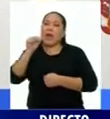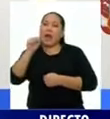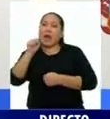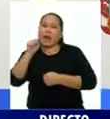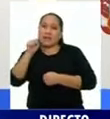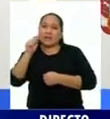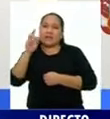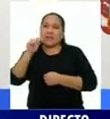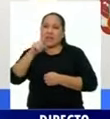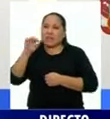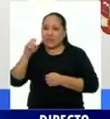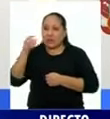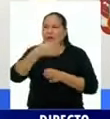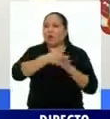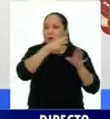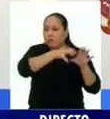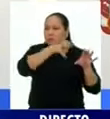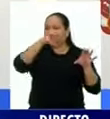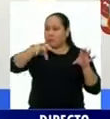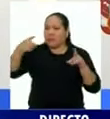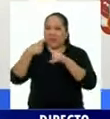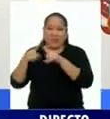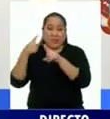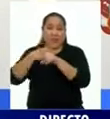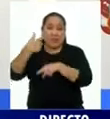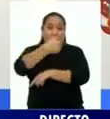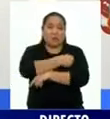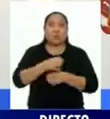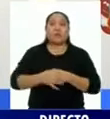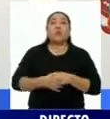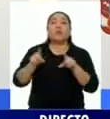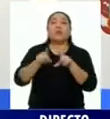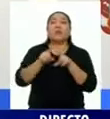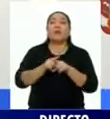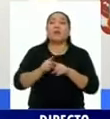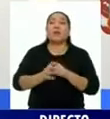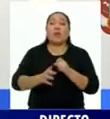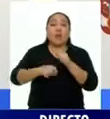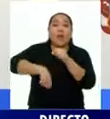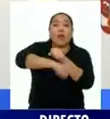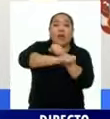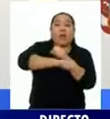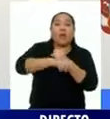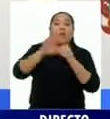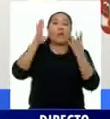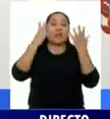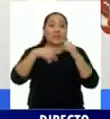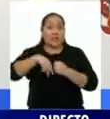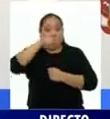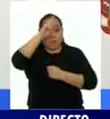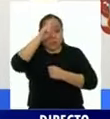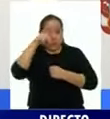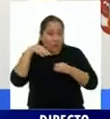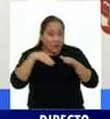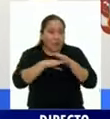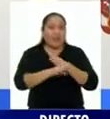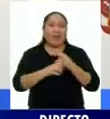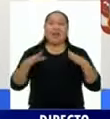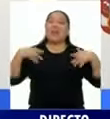portafolio buenísimo. Así que, además del gol que al parecer acaba de meter el Perú, hay